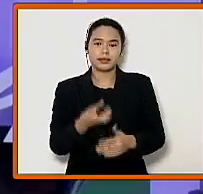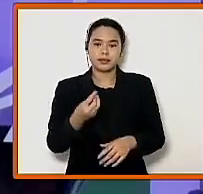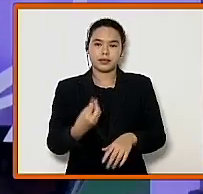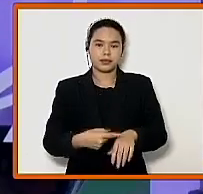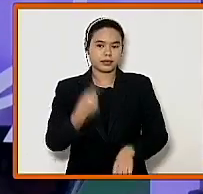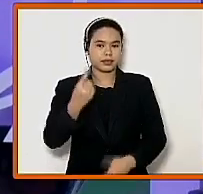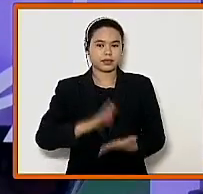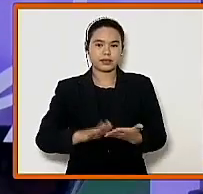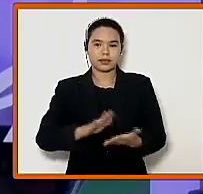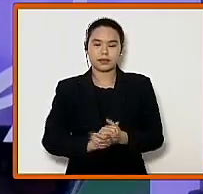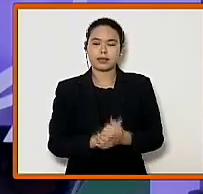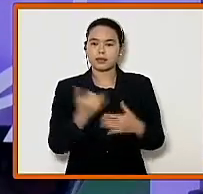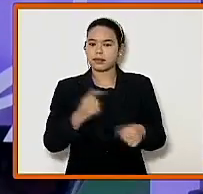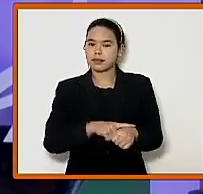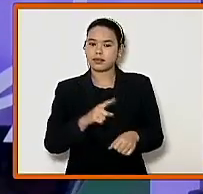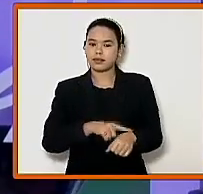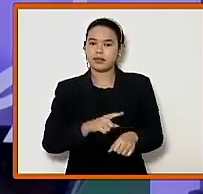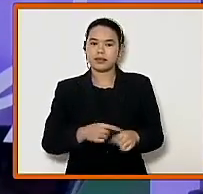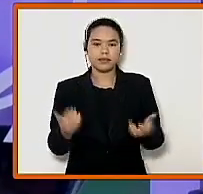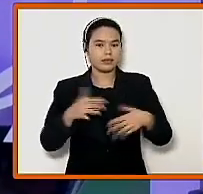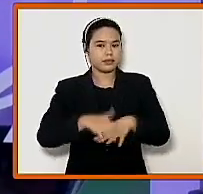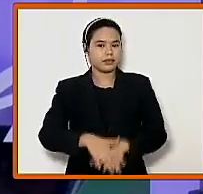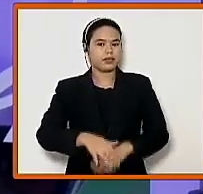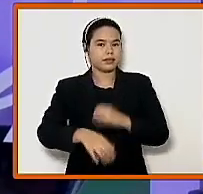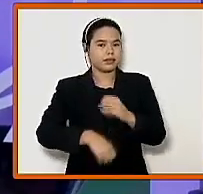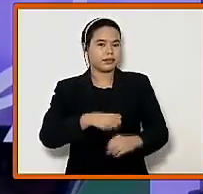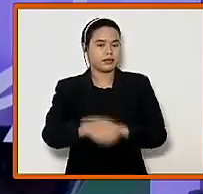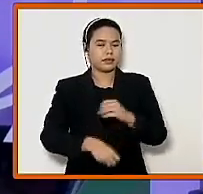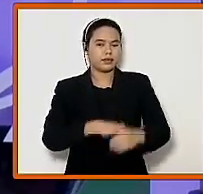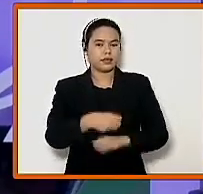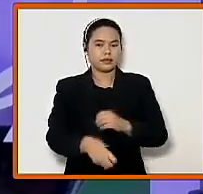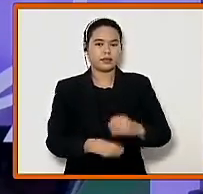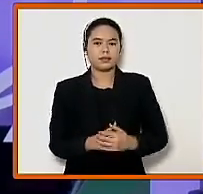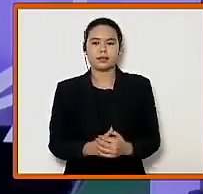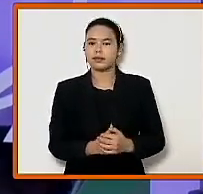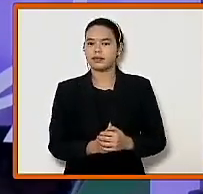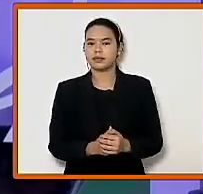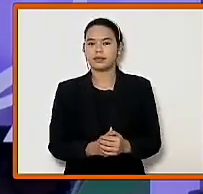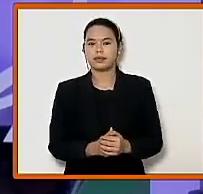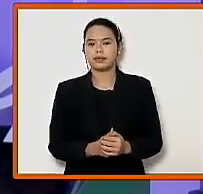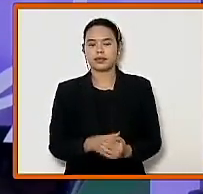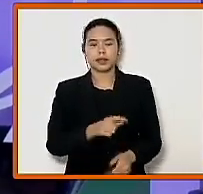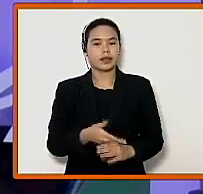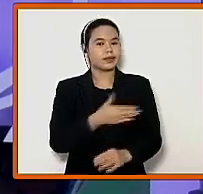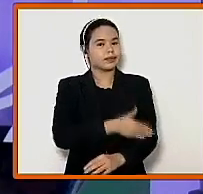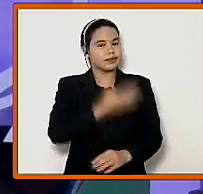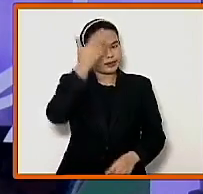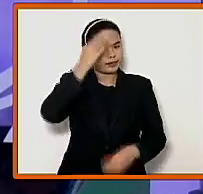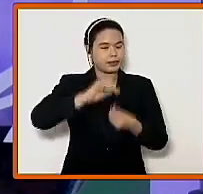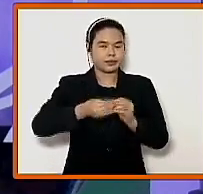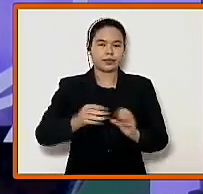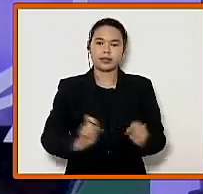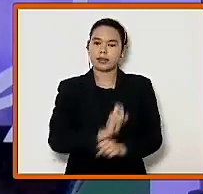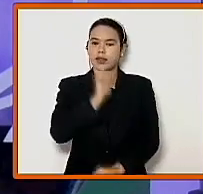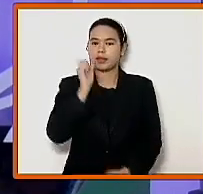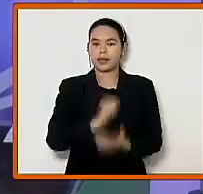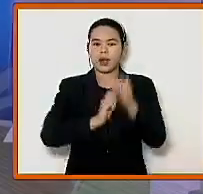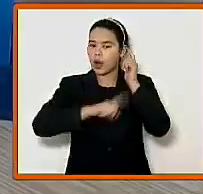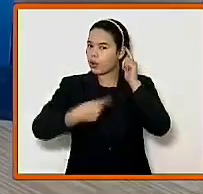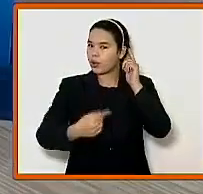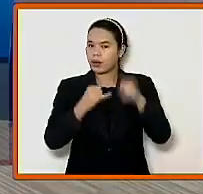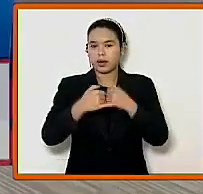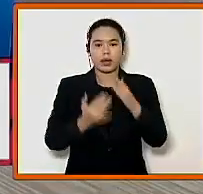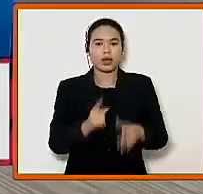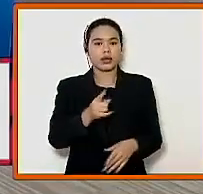veces tu inversión. En este momento vamos a ingresar nuestras esferas al juego. Y antes de conocer el número ganador para Diaria Jugador, si